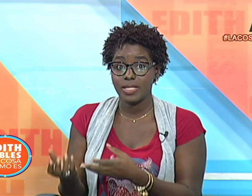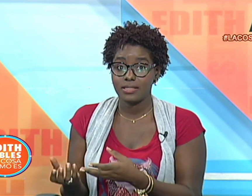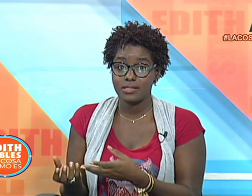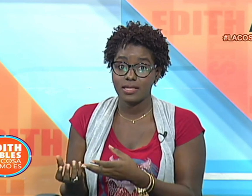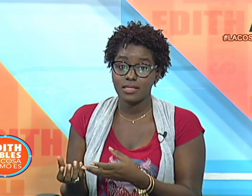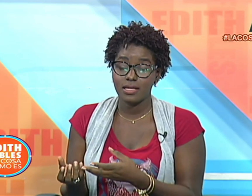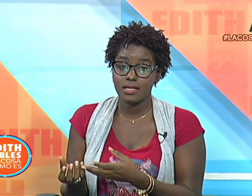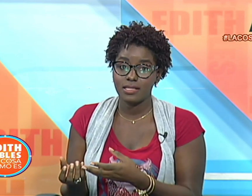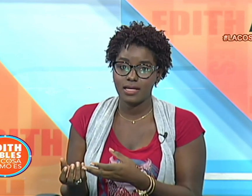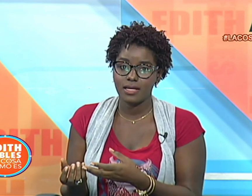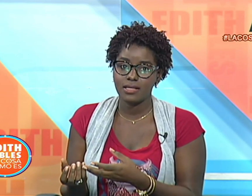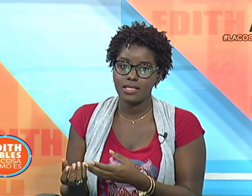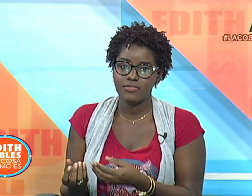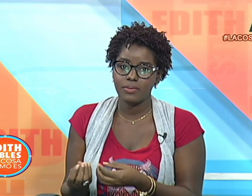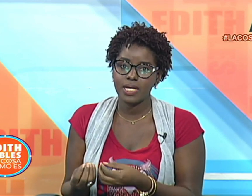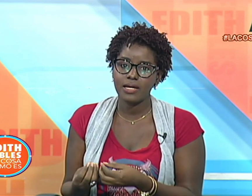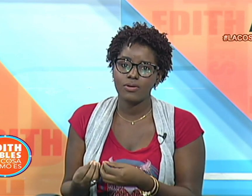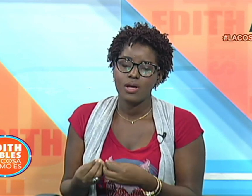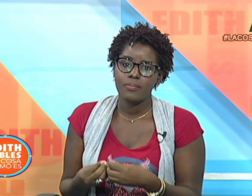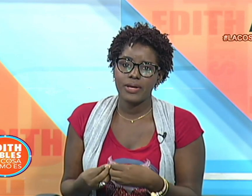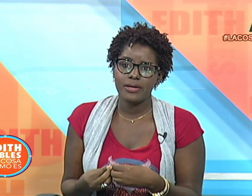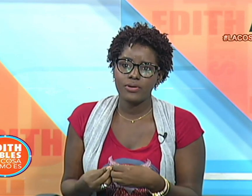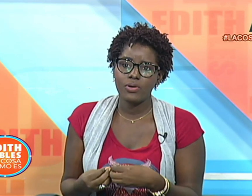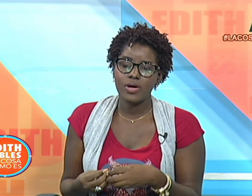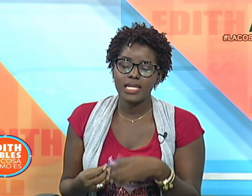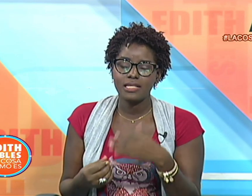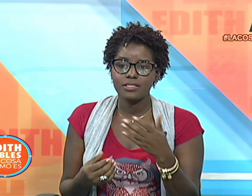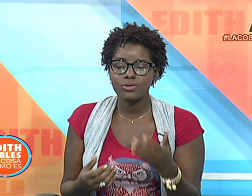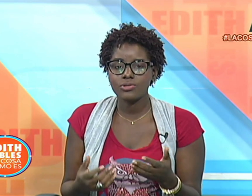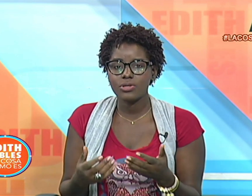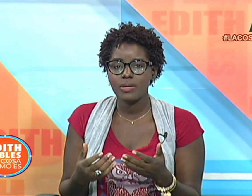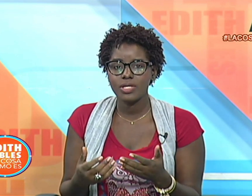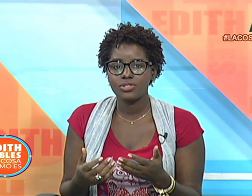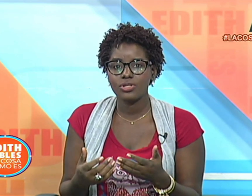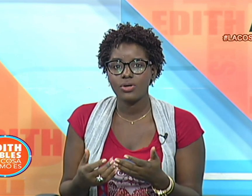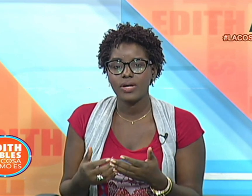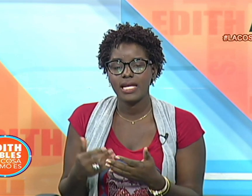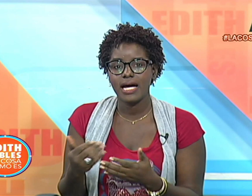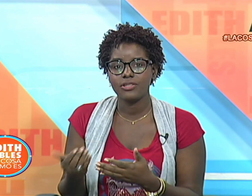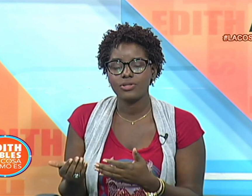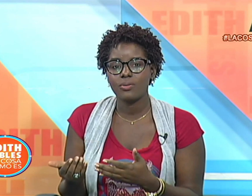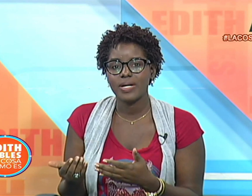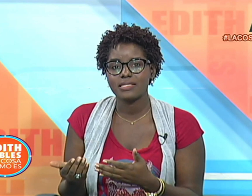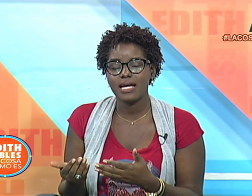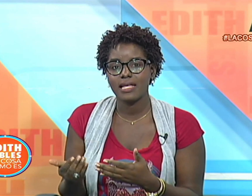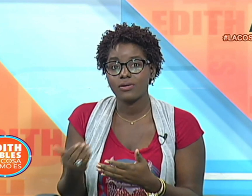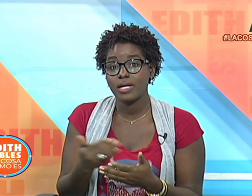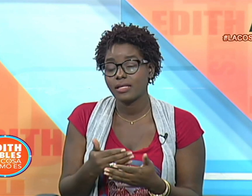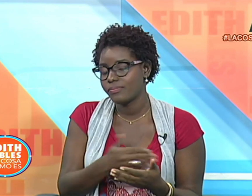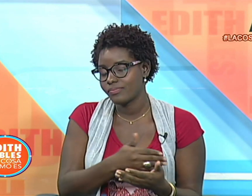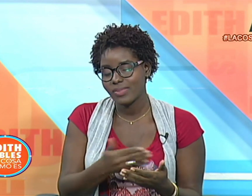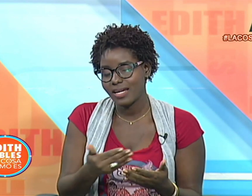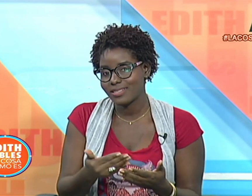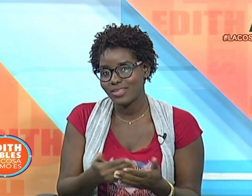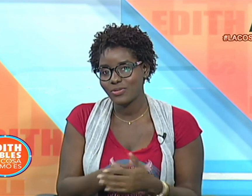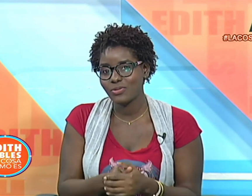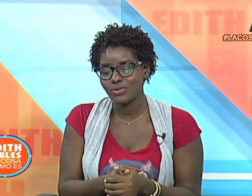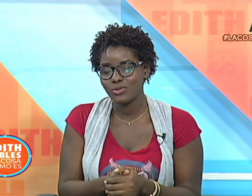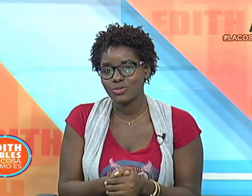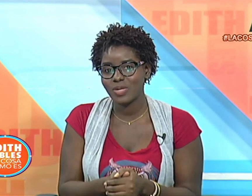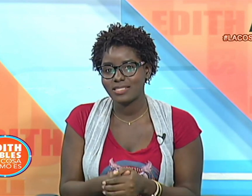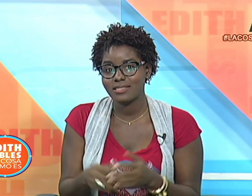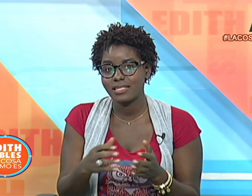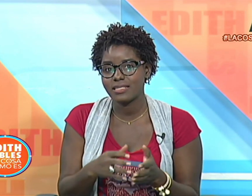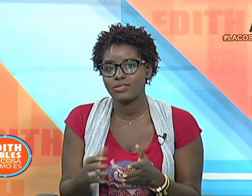hace los 27 de febrero pero en el discurso que emitió el año pasado en hace